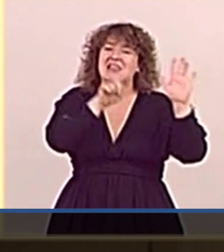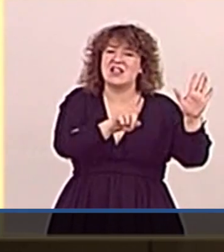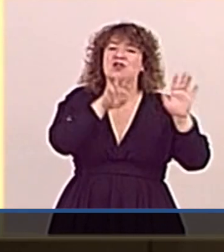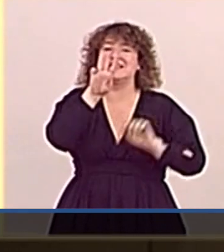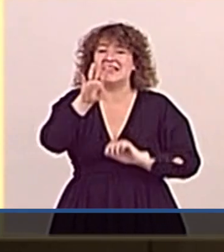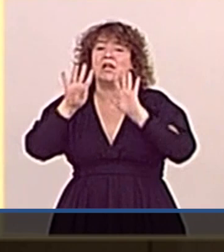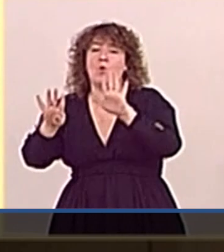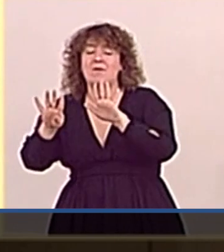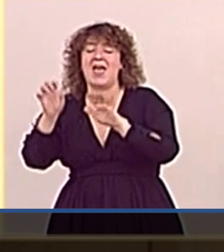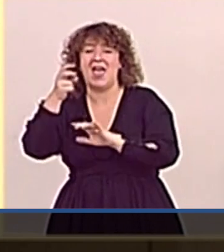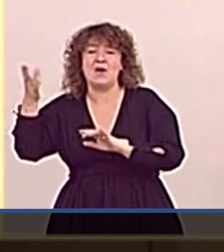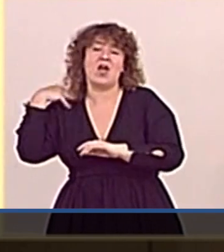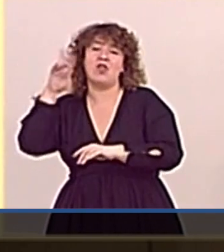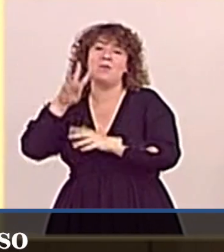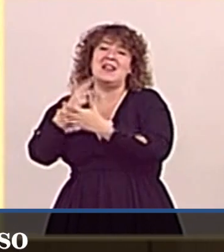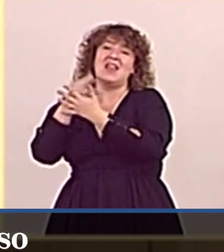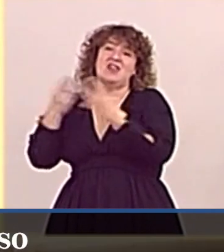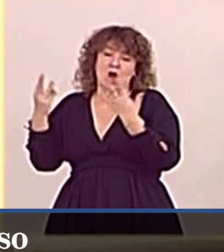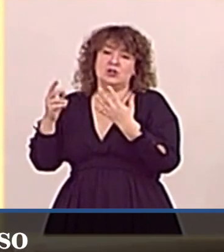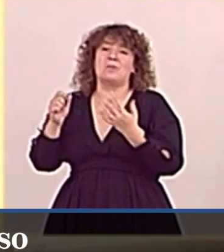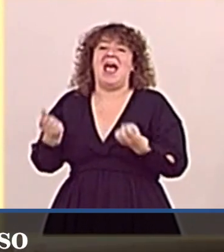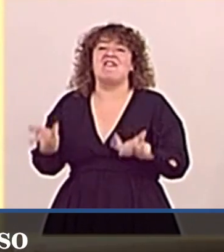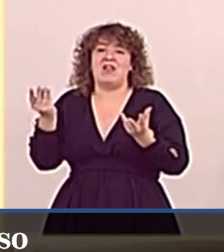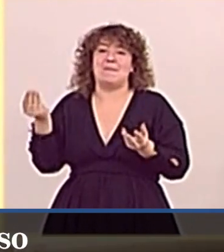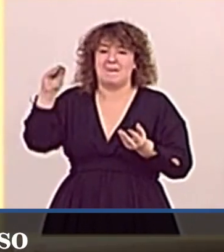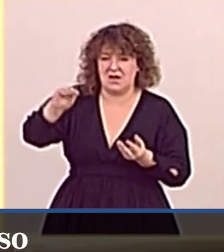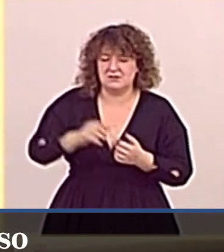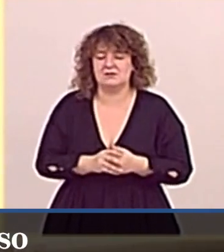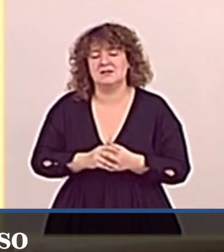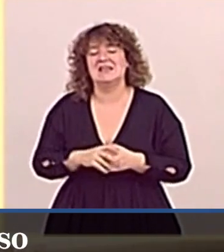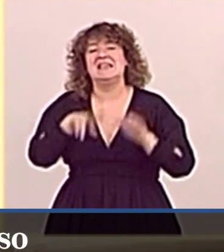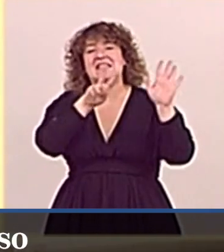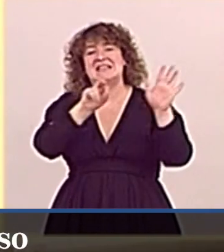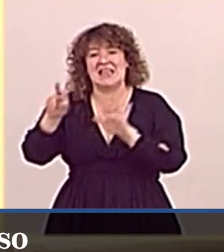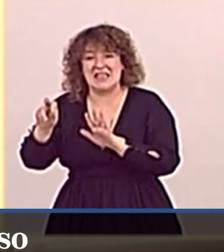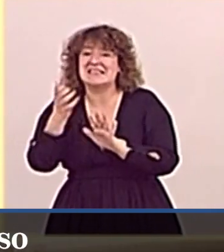euros de 2018 más la inflación y mucho menos que los 700